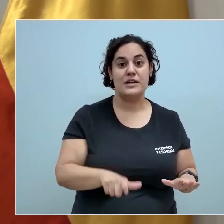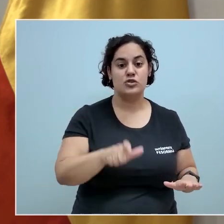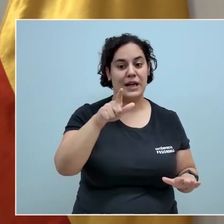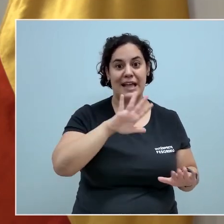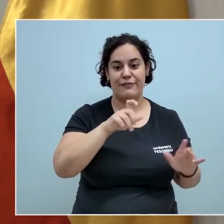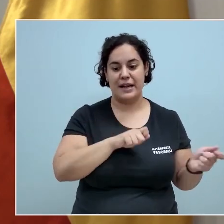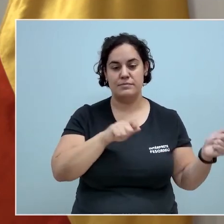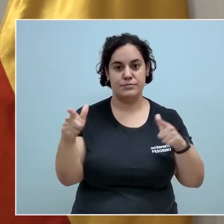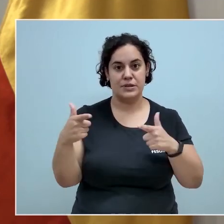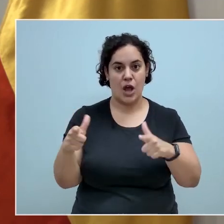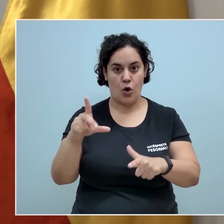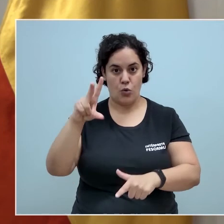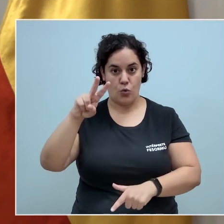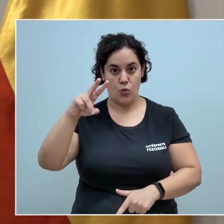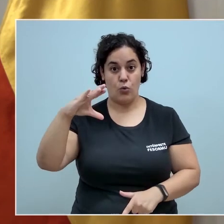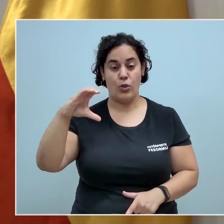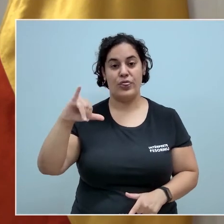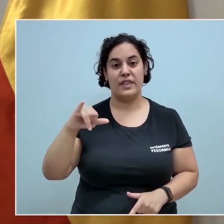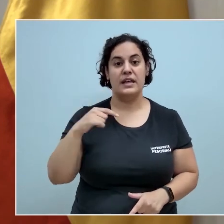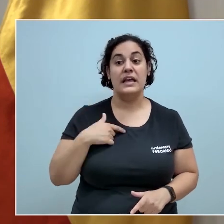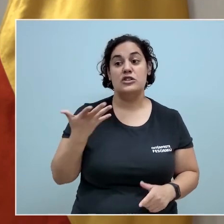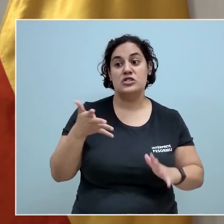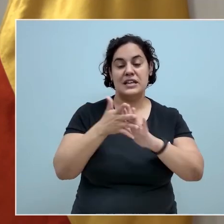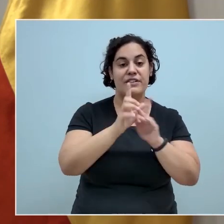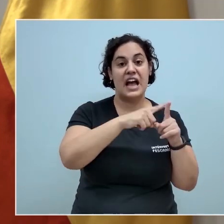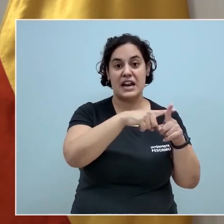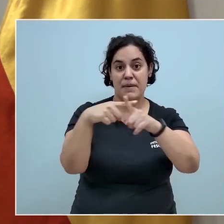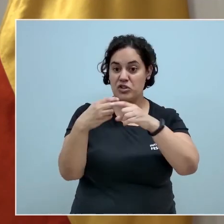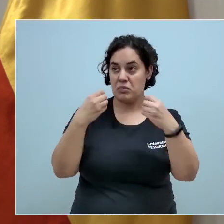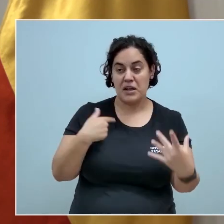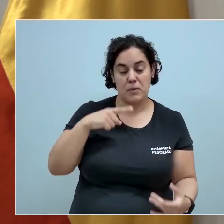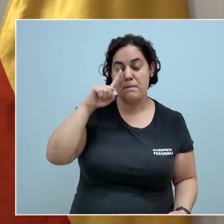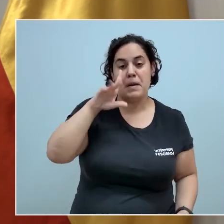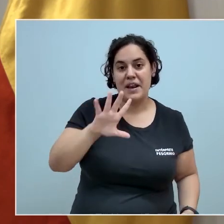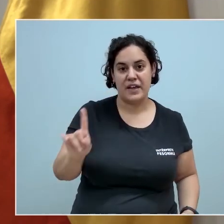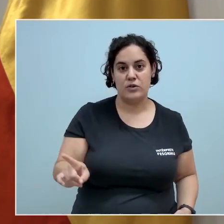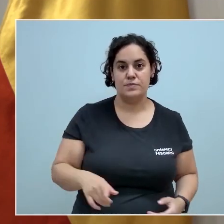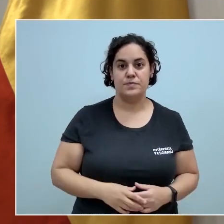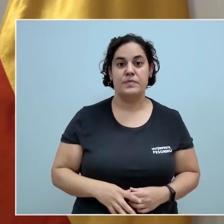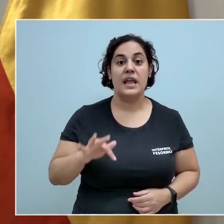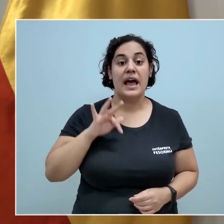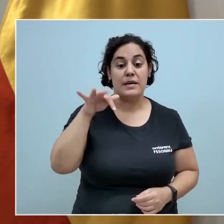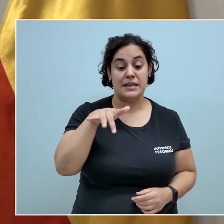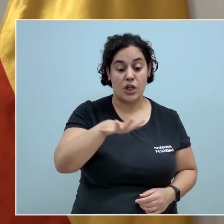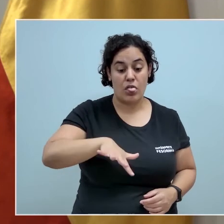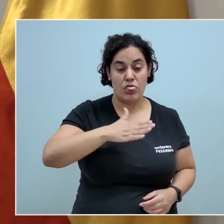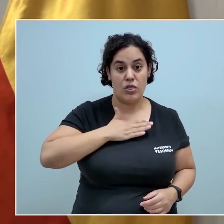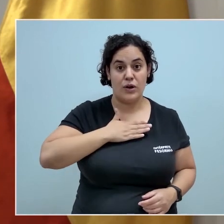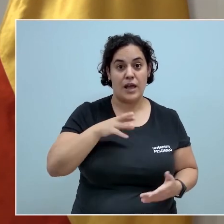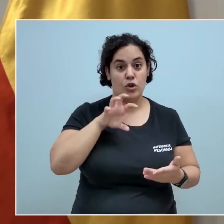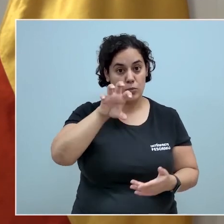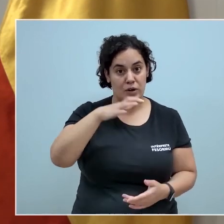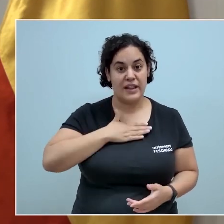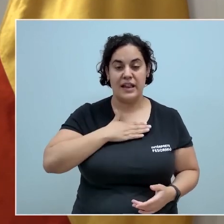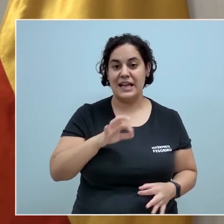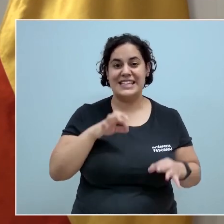intensivos. No me parece razonable esa forma de reparto y más en una comunidad que ya partimos de una zona y una comunidad que